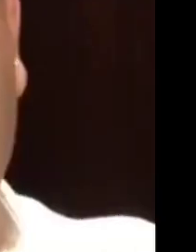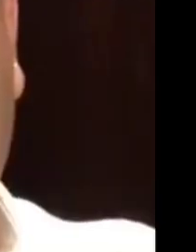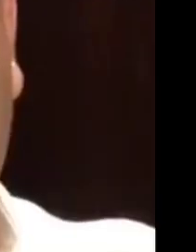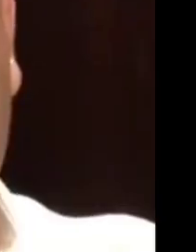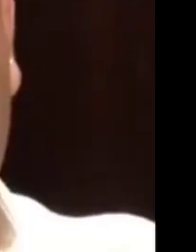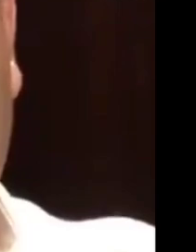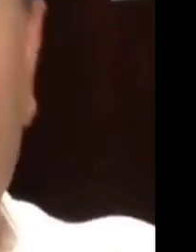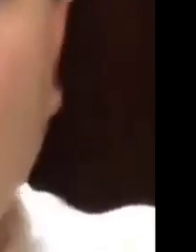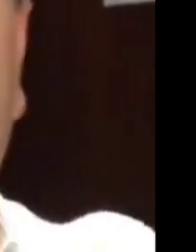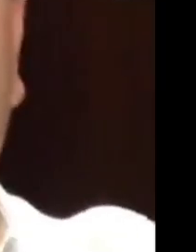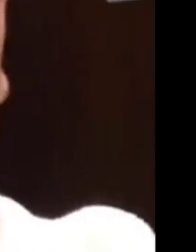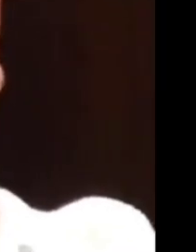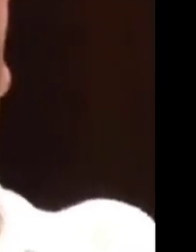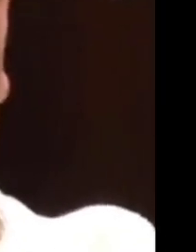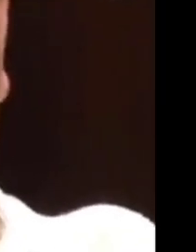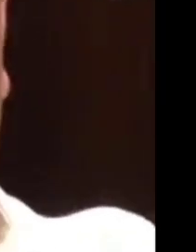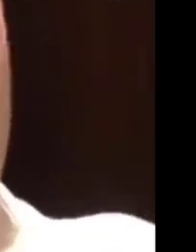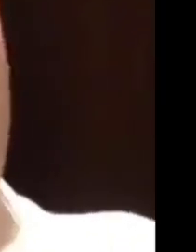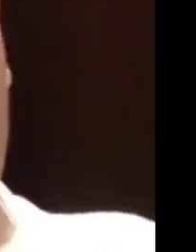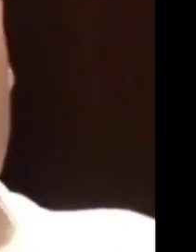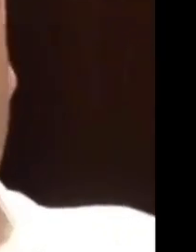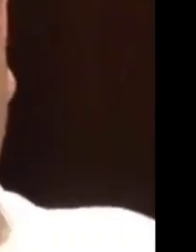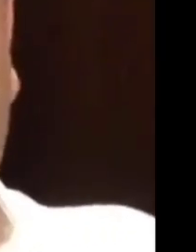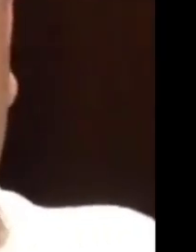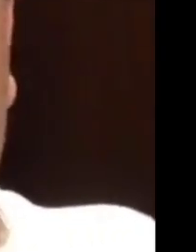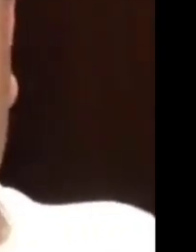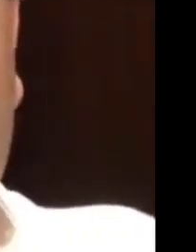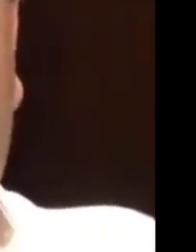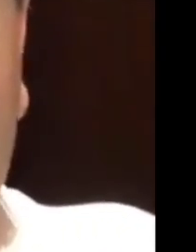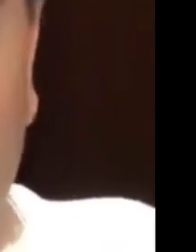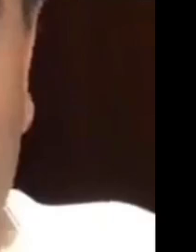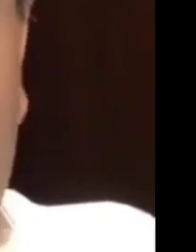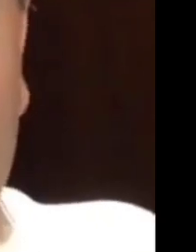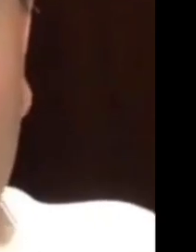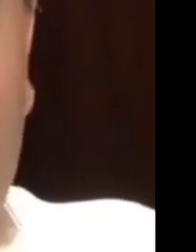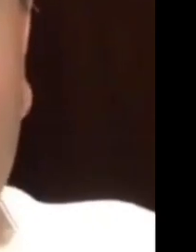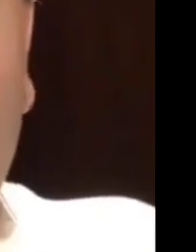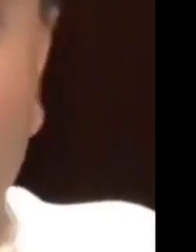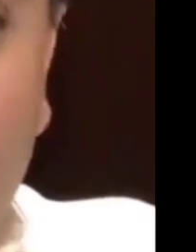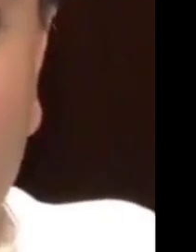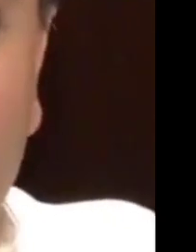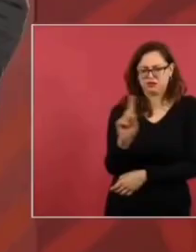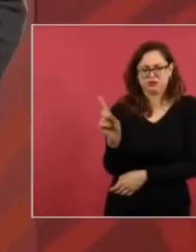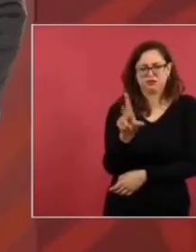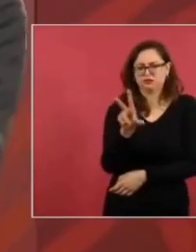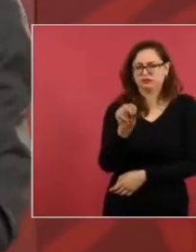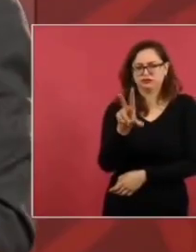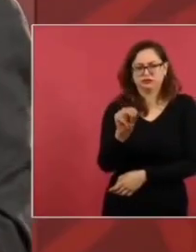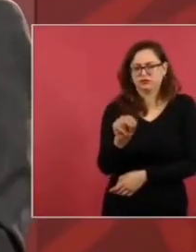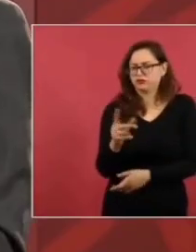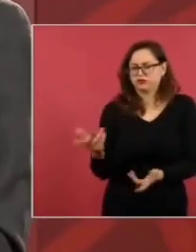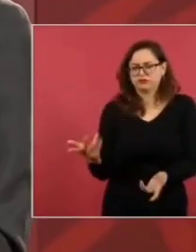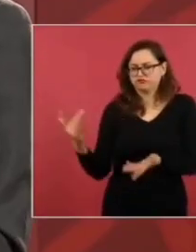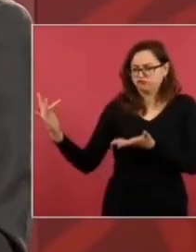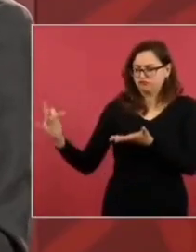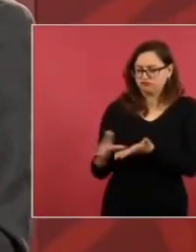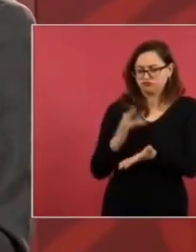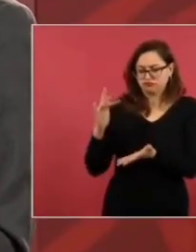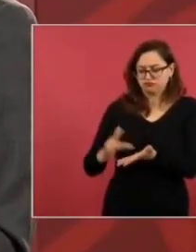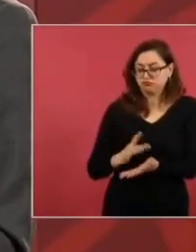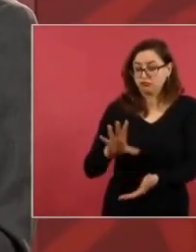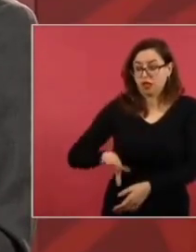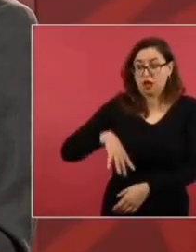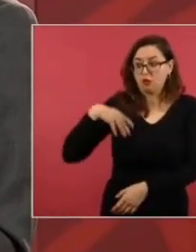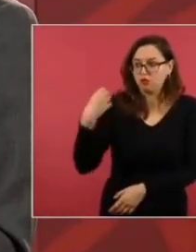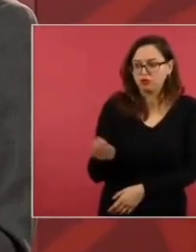de los senadores cuando llegue la guardia la ley de la guardia nacional en el mar en el marco también de estos pactos de los